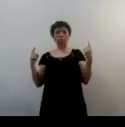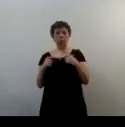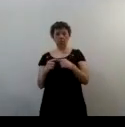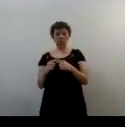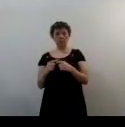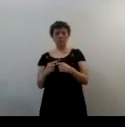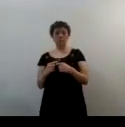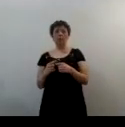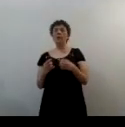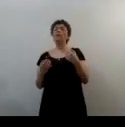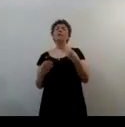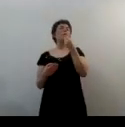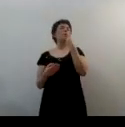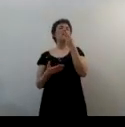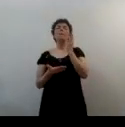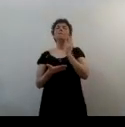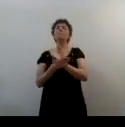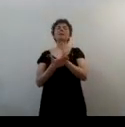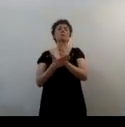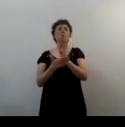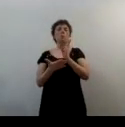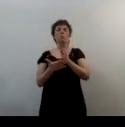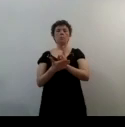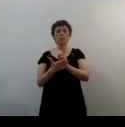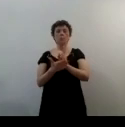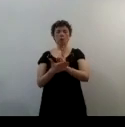siempre mínimo comida y cena, pero dos alimentos que os decía.